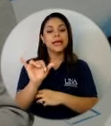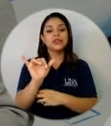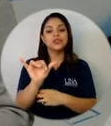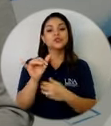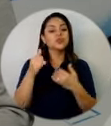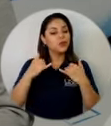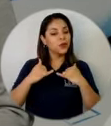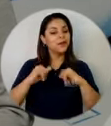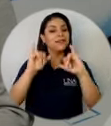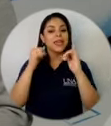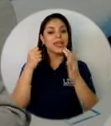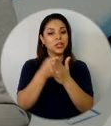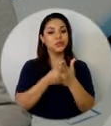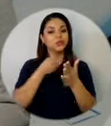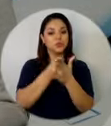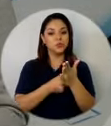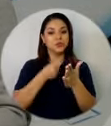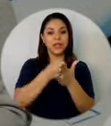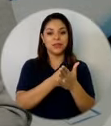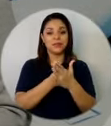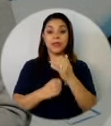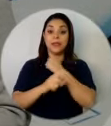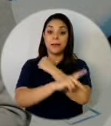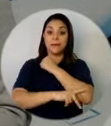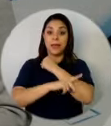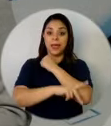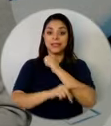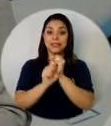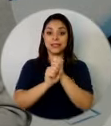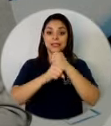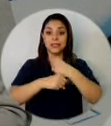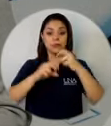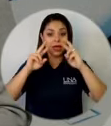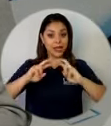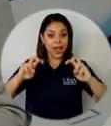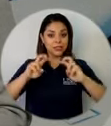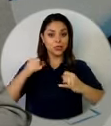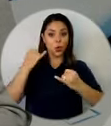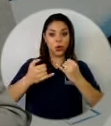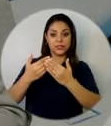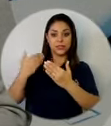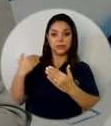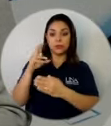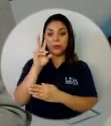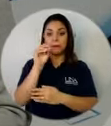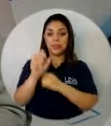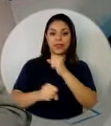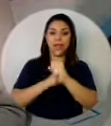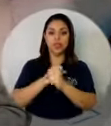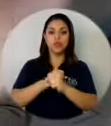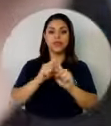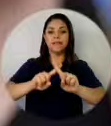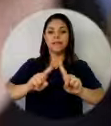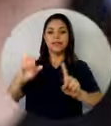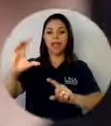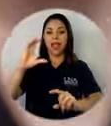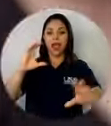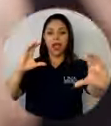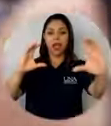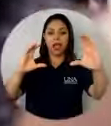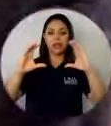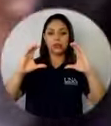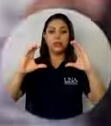que todavía hay que luchar, ¿verdad? En el país nosotros hicimos un análisis y en los últimos 20 años la brecha salarial es alrededor de